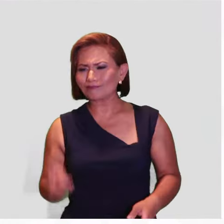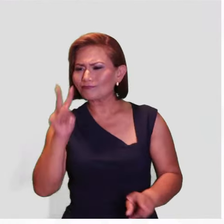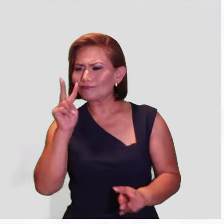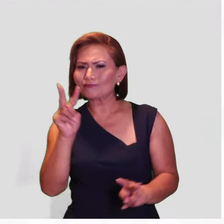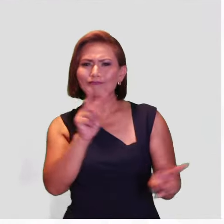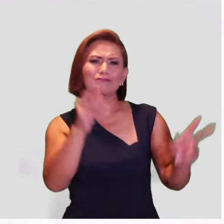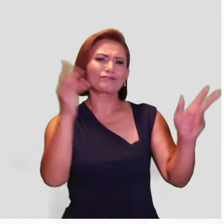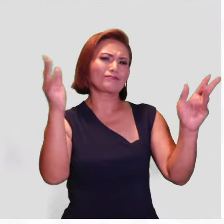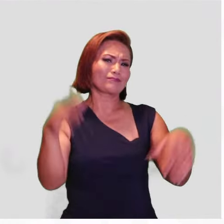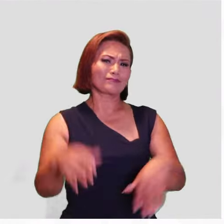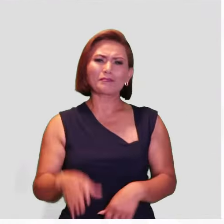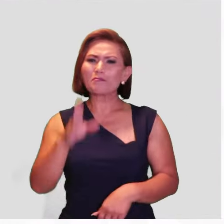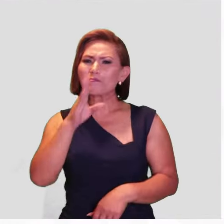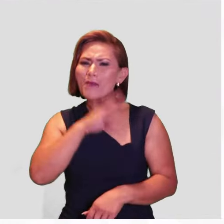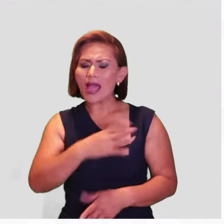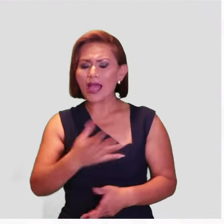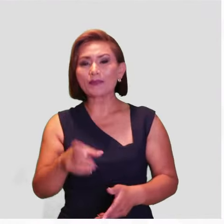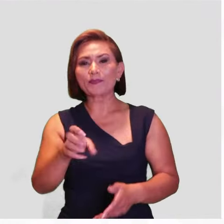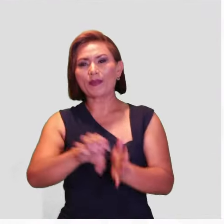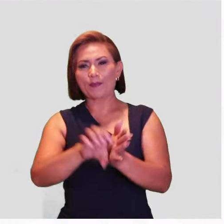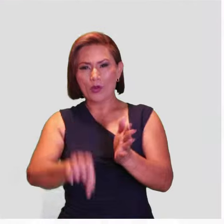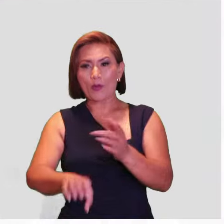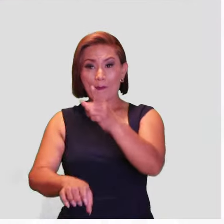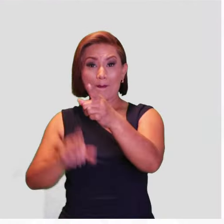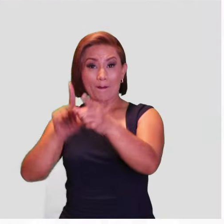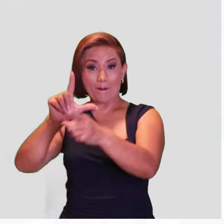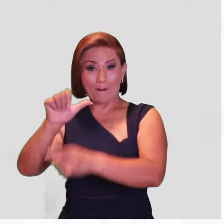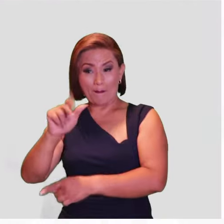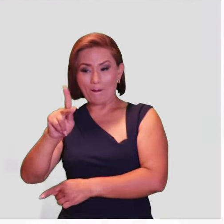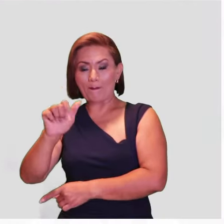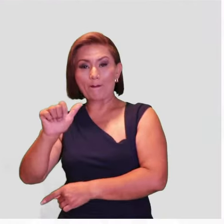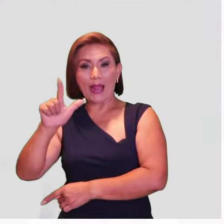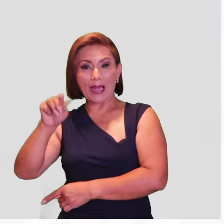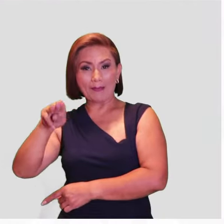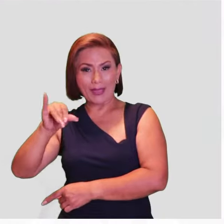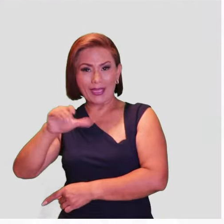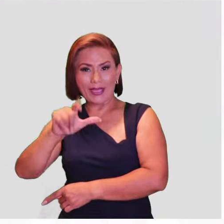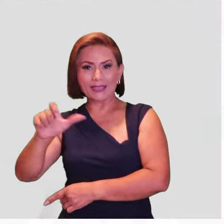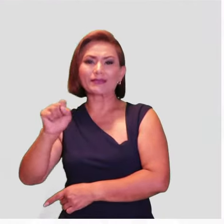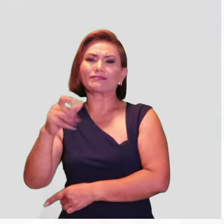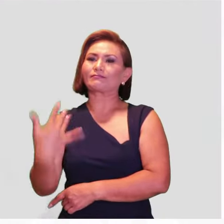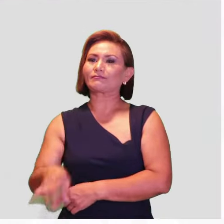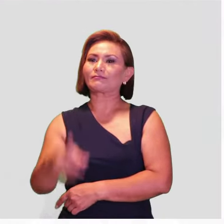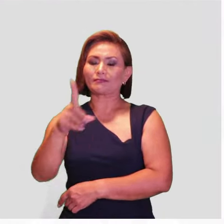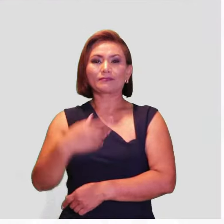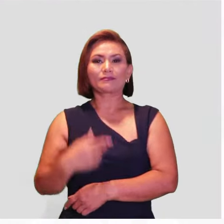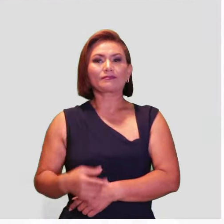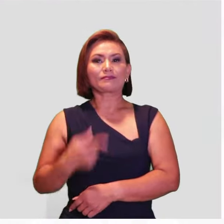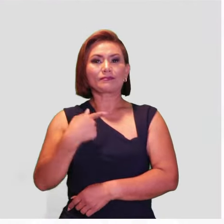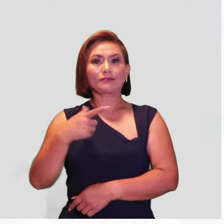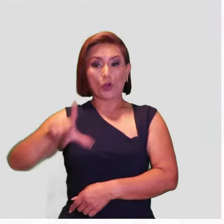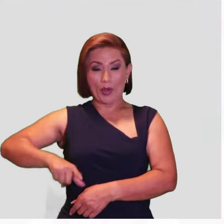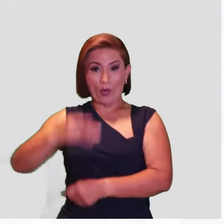en el Organal o en Puerta de Palmillas, para darnos cuenta nosotros claramente que la salud no es una prioridad de estos gobiernos.